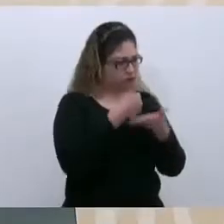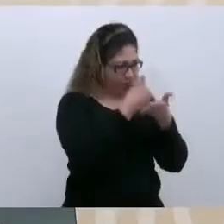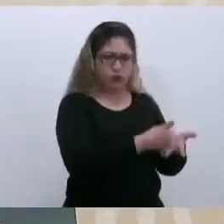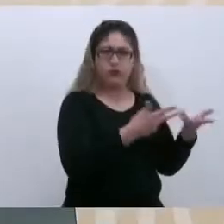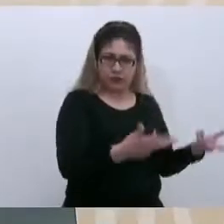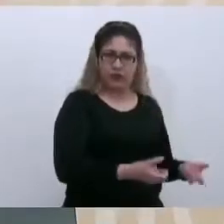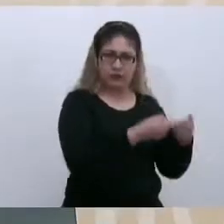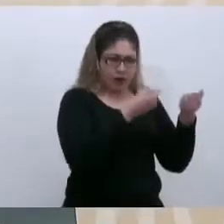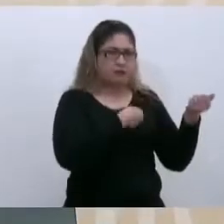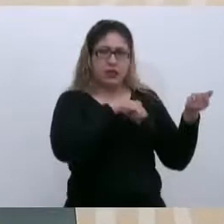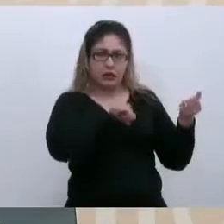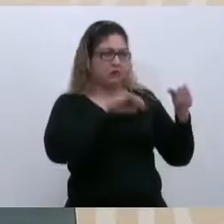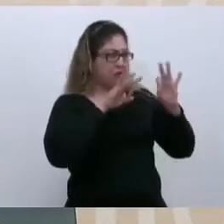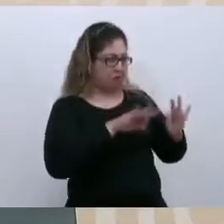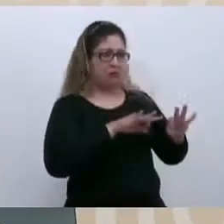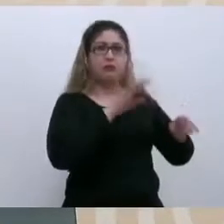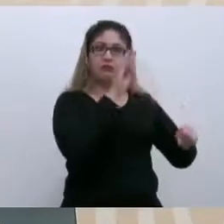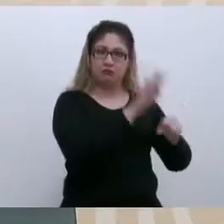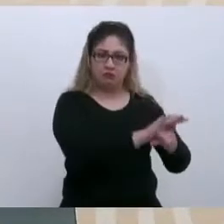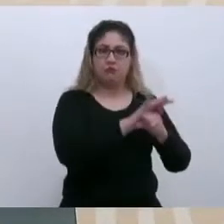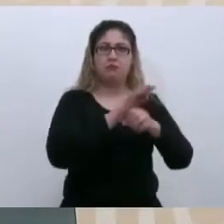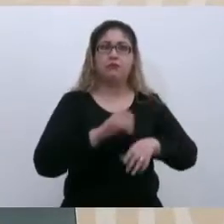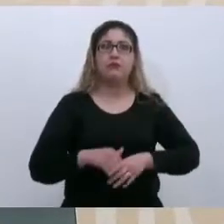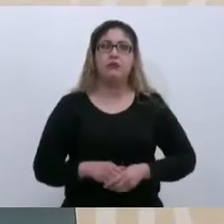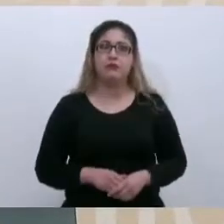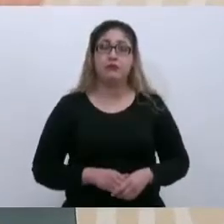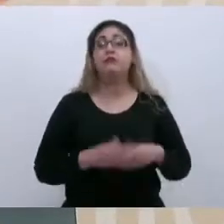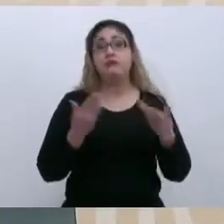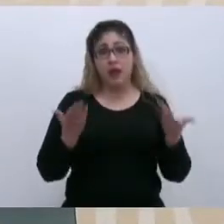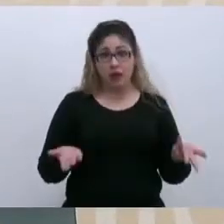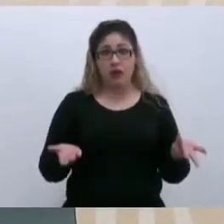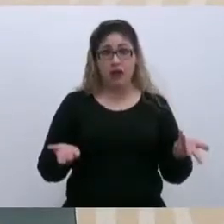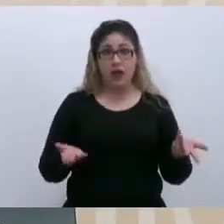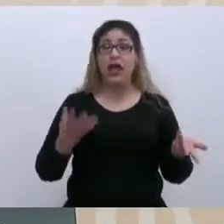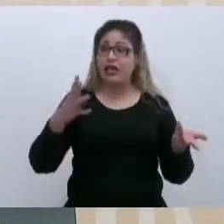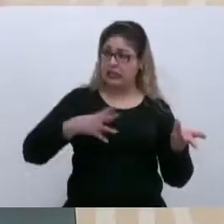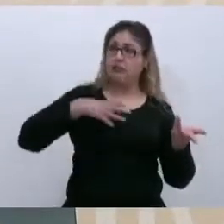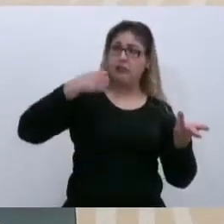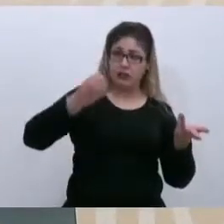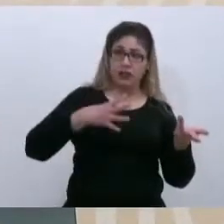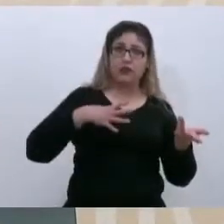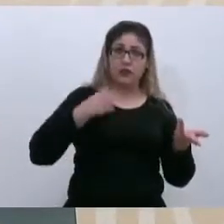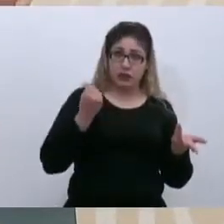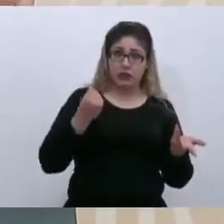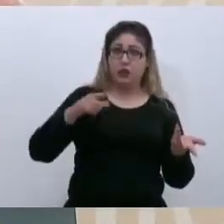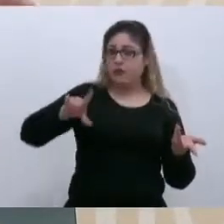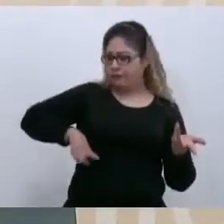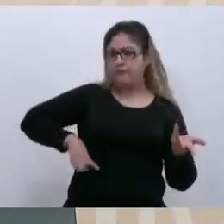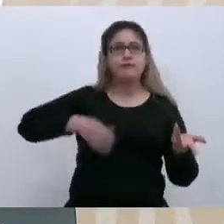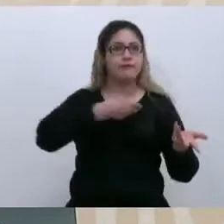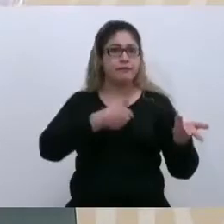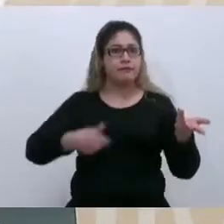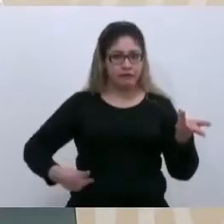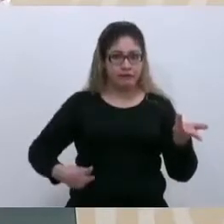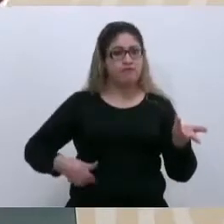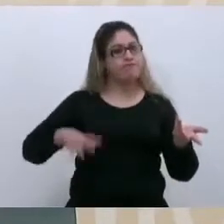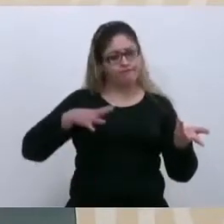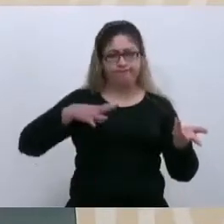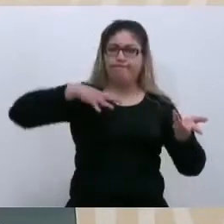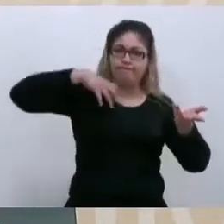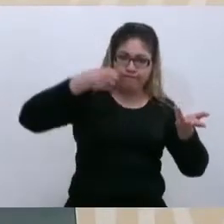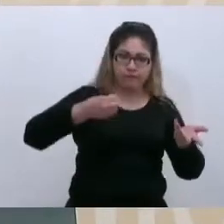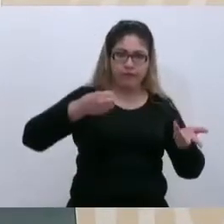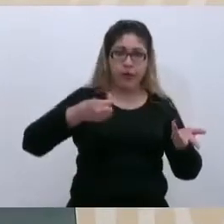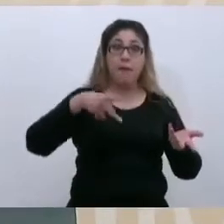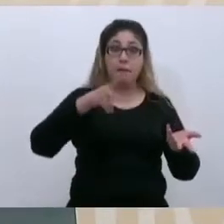OMS reconocieron el esfuerzo que hizo el Estado mexicano para ser la nación de toda la región, incluido Canadá y Estados